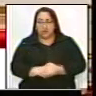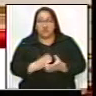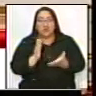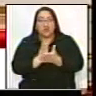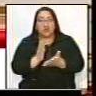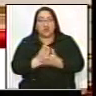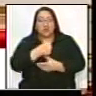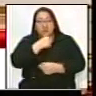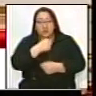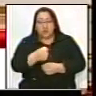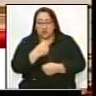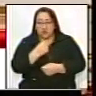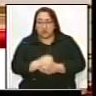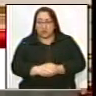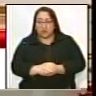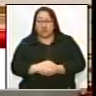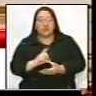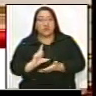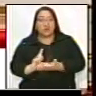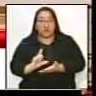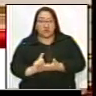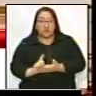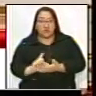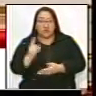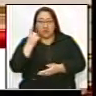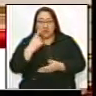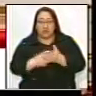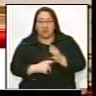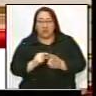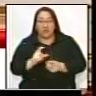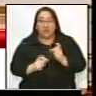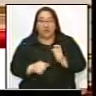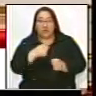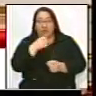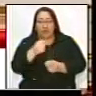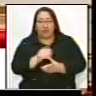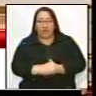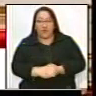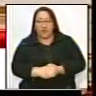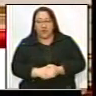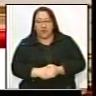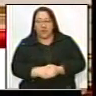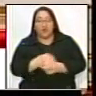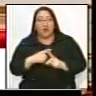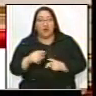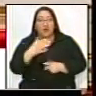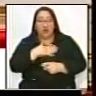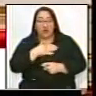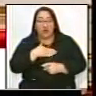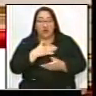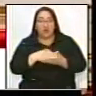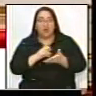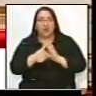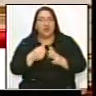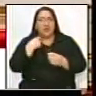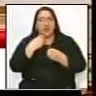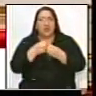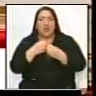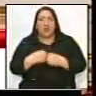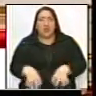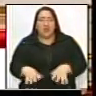de Periodistas de Lima, para los periodistas. Pero la propiedad se estaba perdiendo, por lo